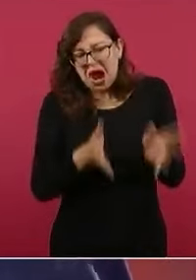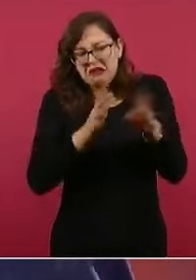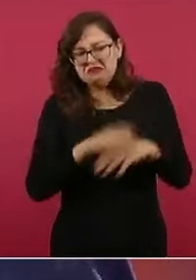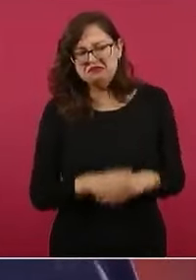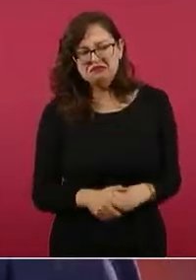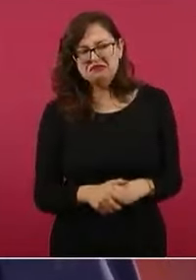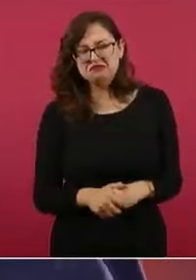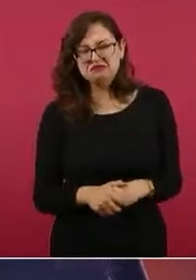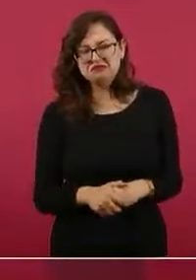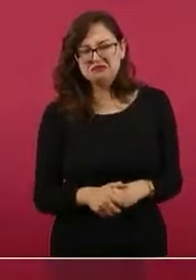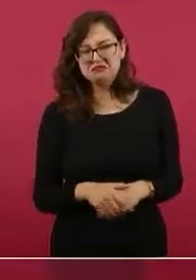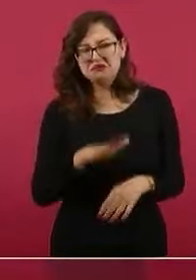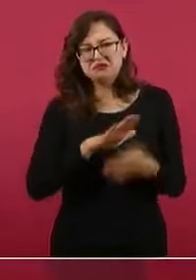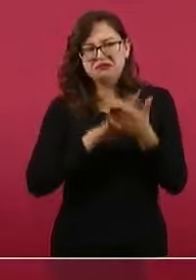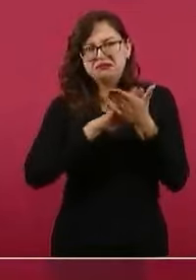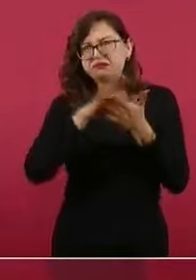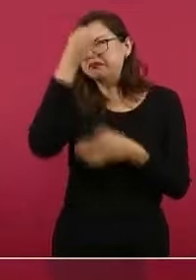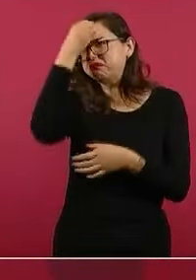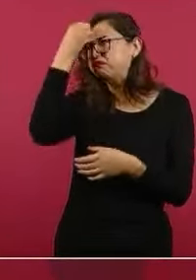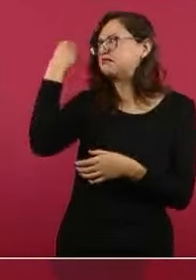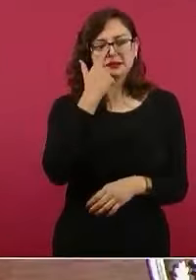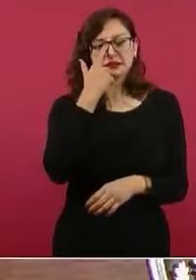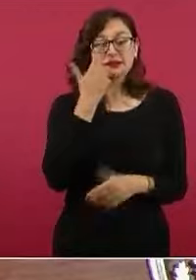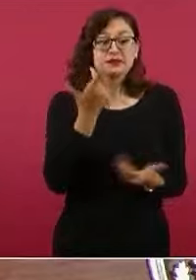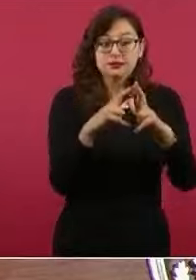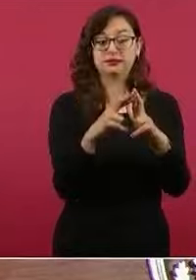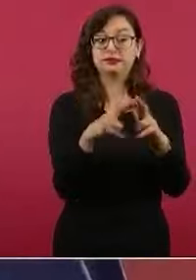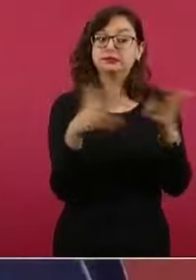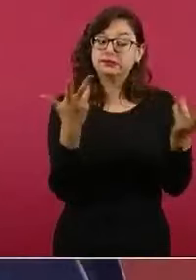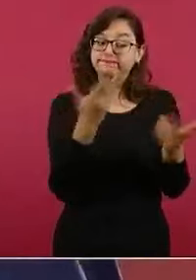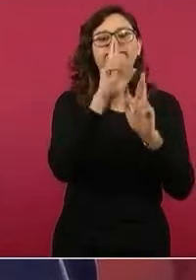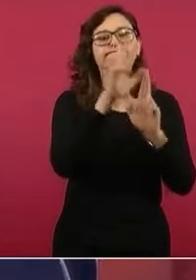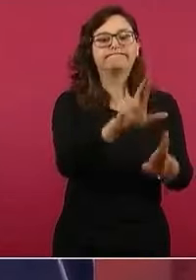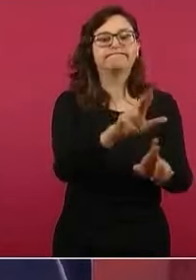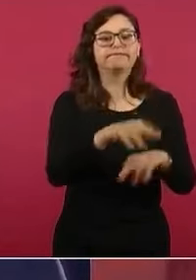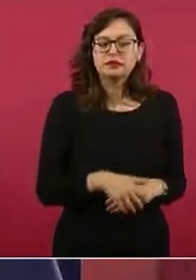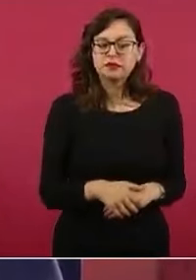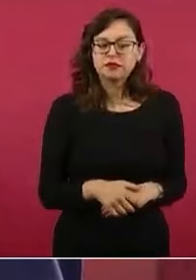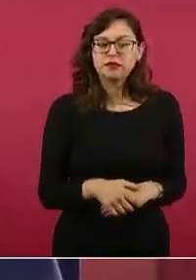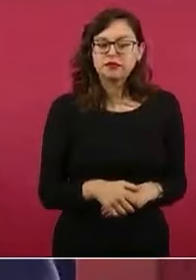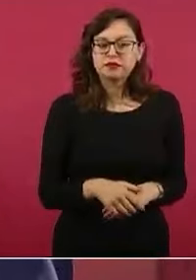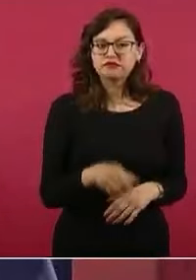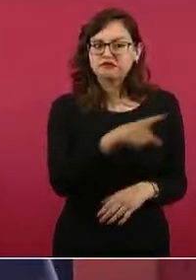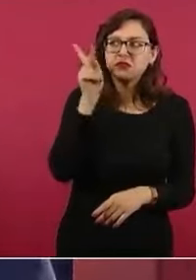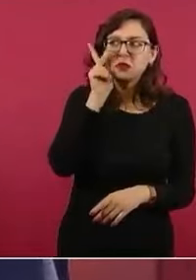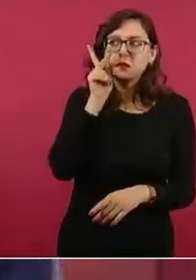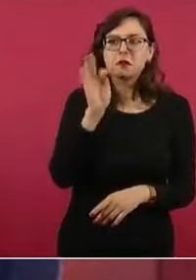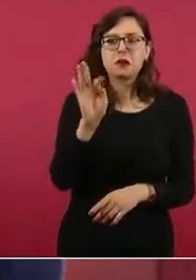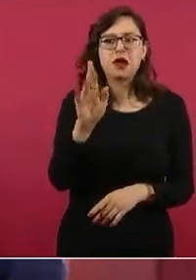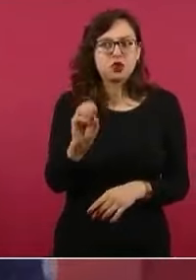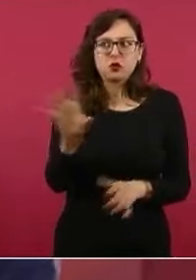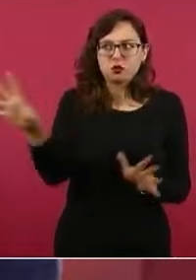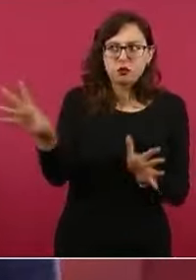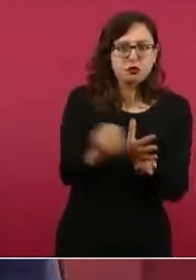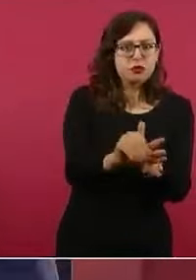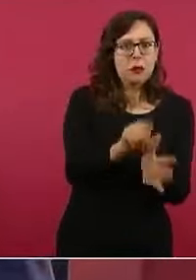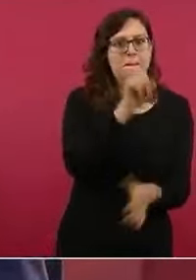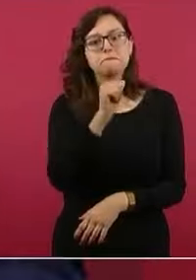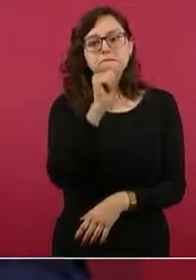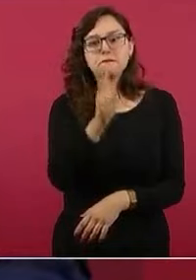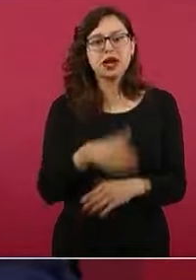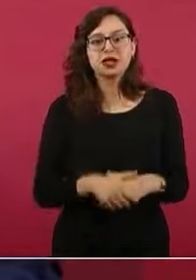a los religiosos, con todo respeto, que no siguen el ejemplo del Papa Francisco, porque están